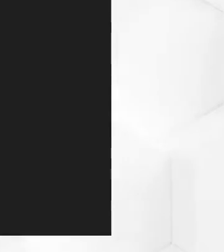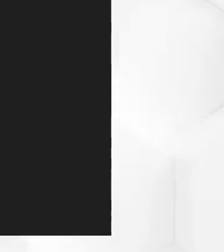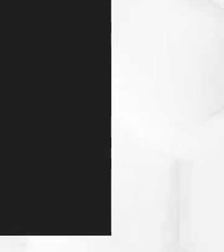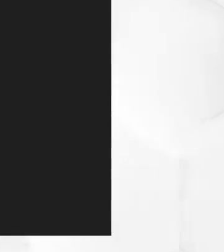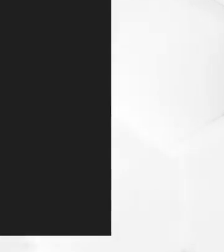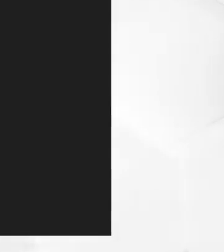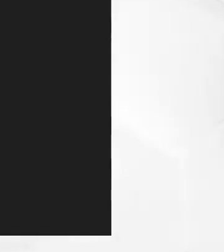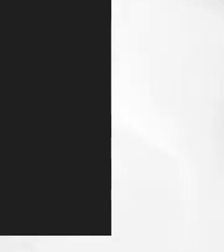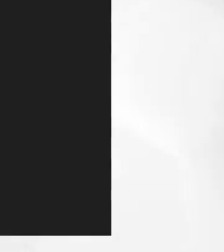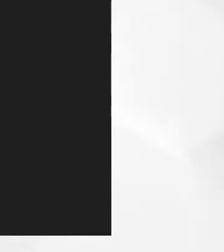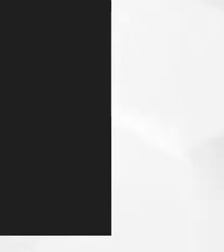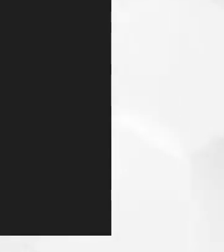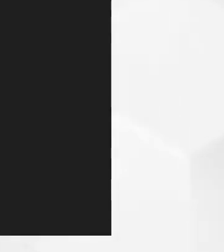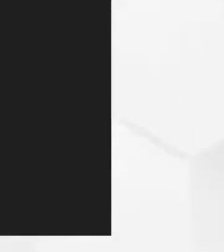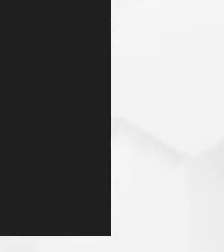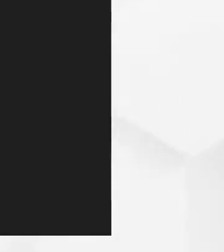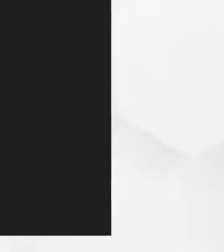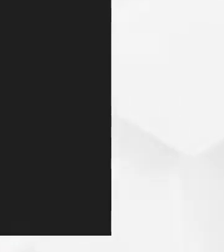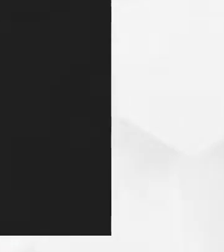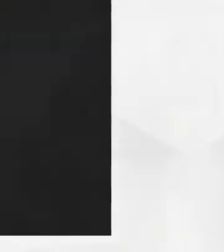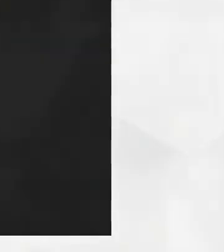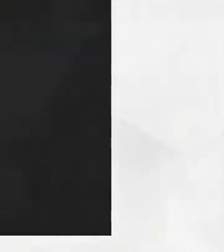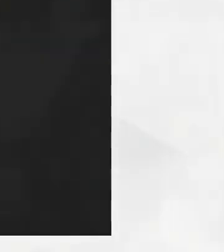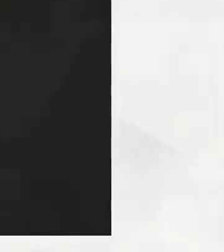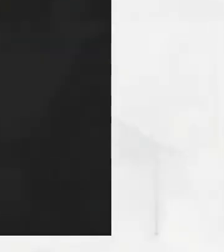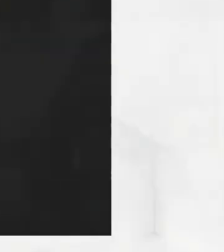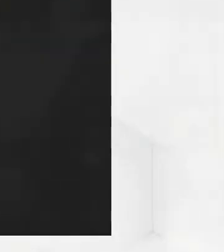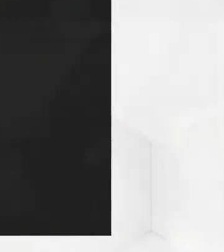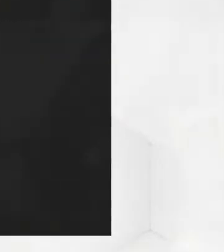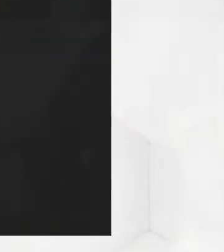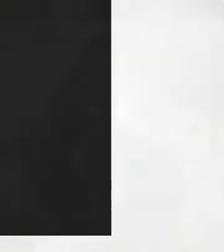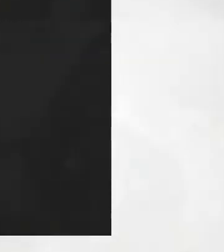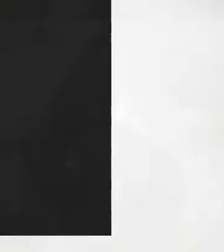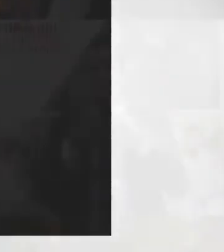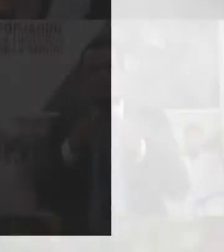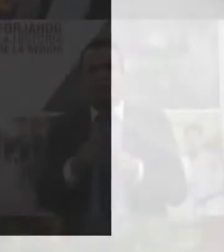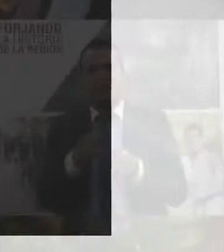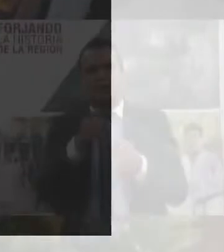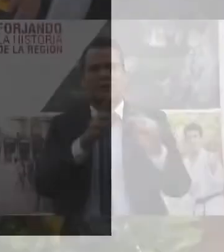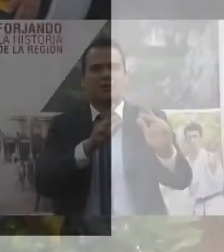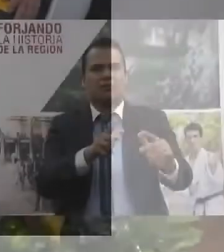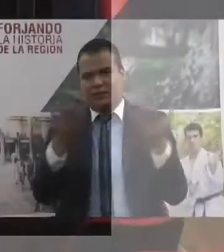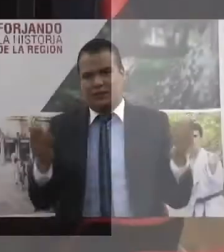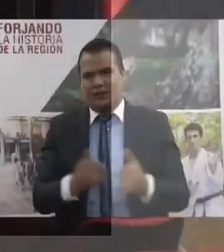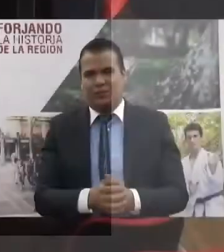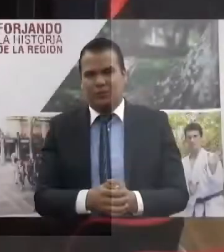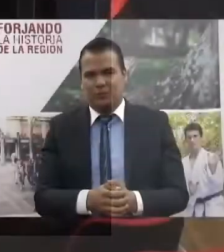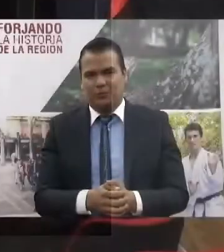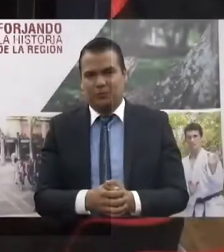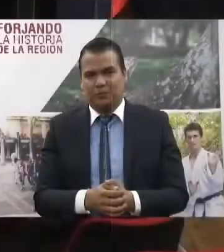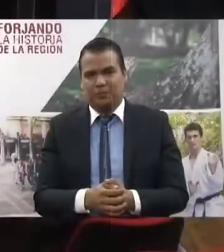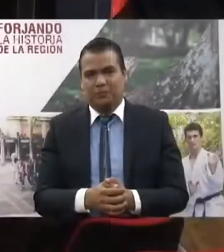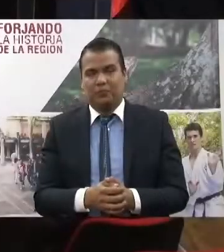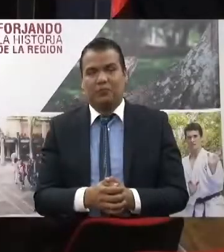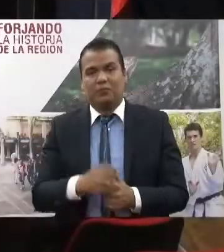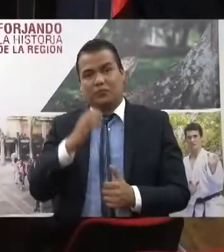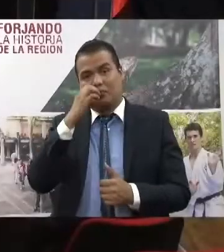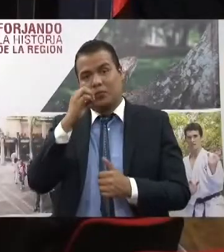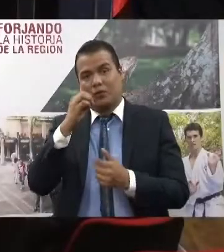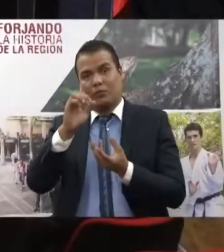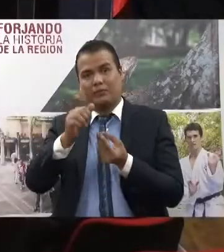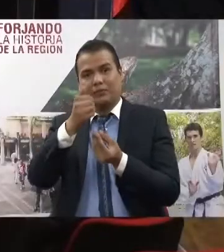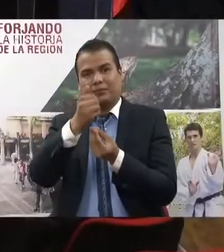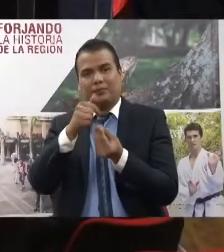respetuoso a los directores de sede de la institución que nos acompañan desde la distancia. El señor decano de